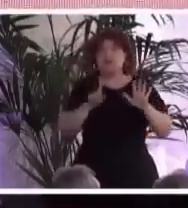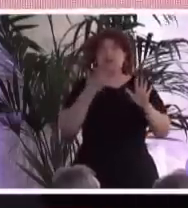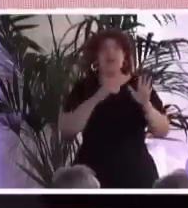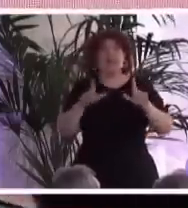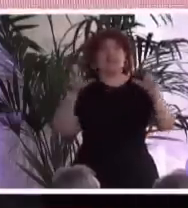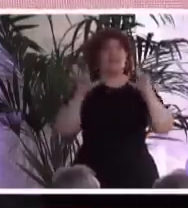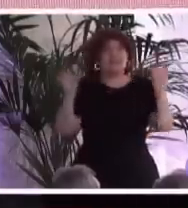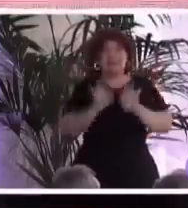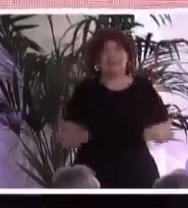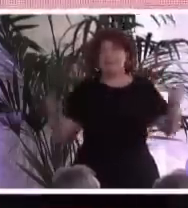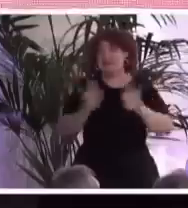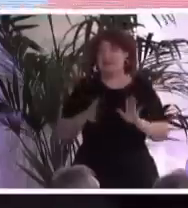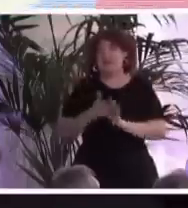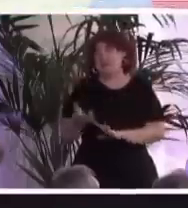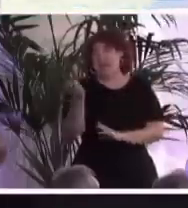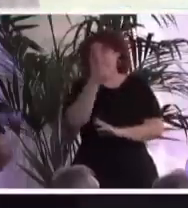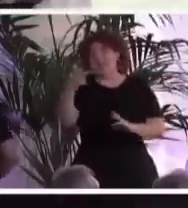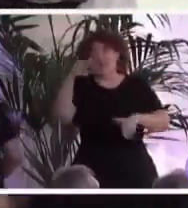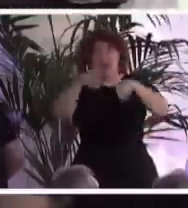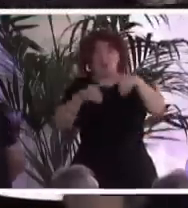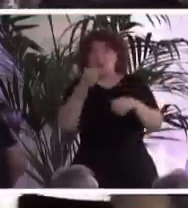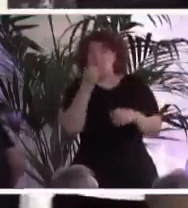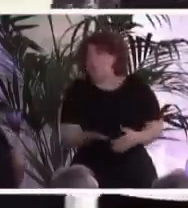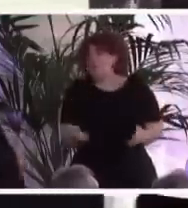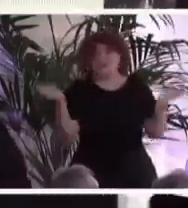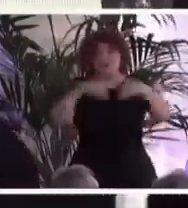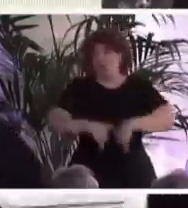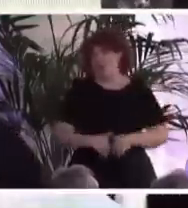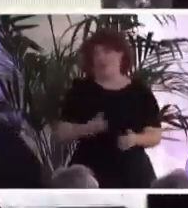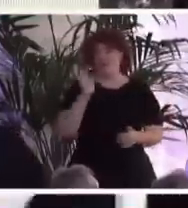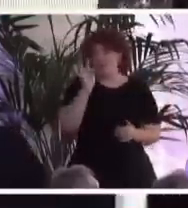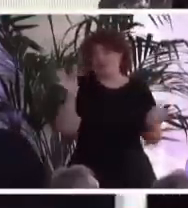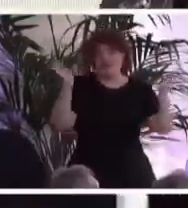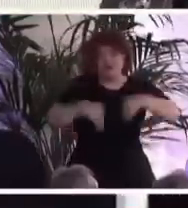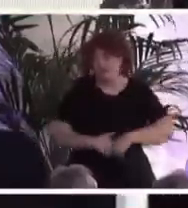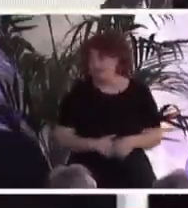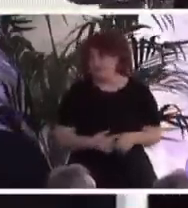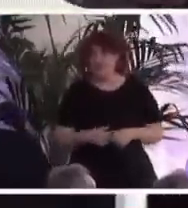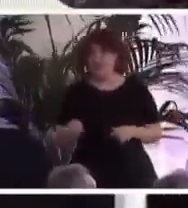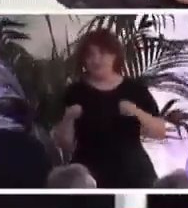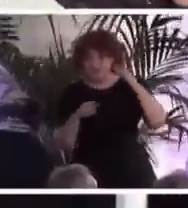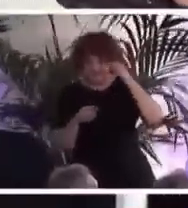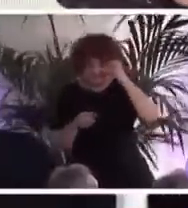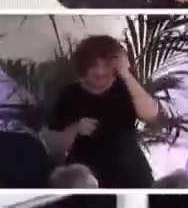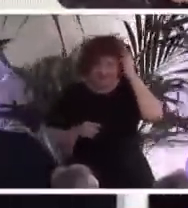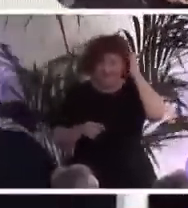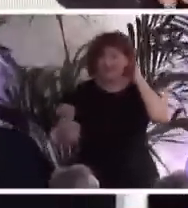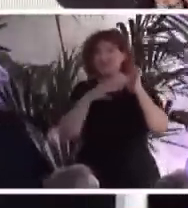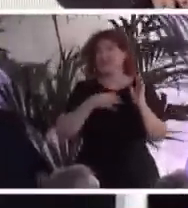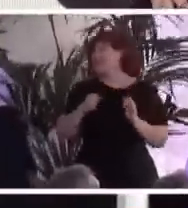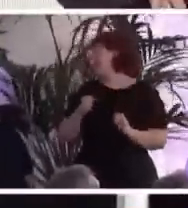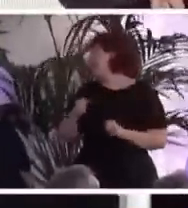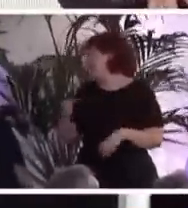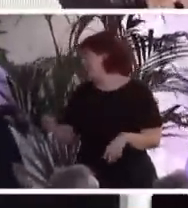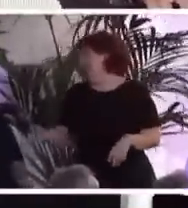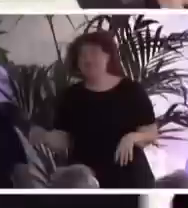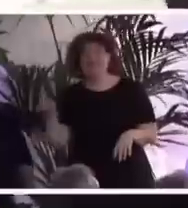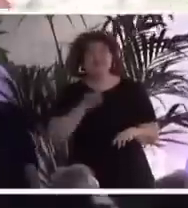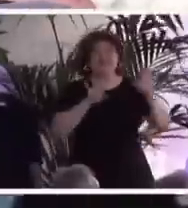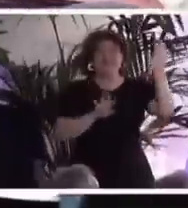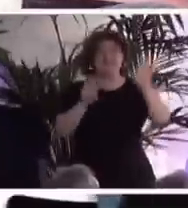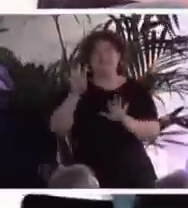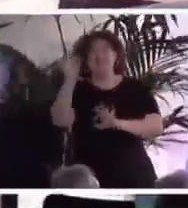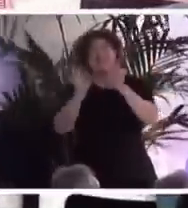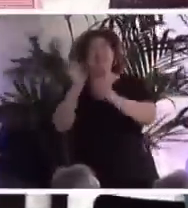si no sales en la sexta no puedes tener buenos resultados electorales si Ser valiente sirve para que el 98% de